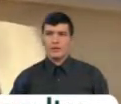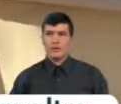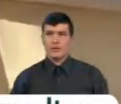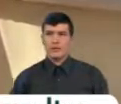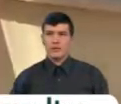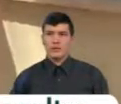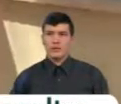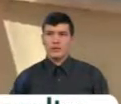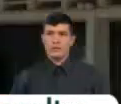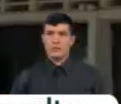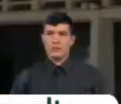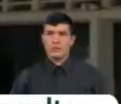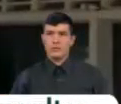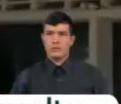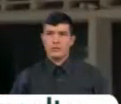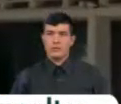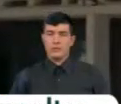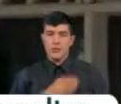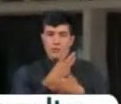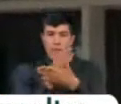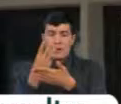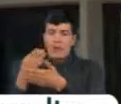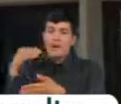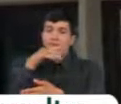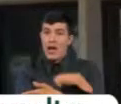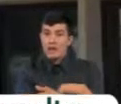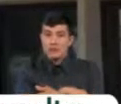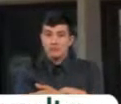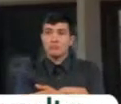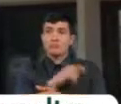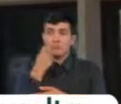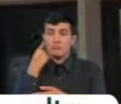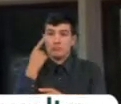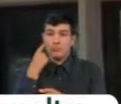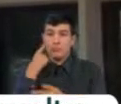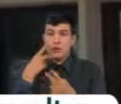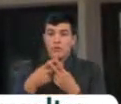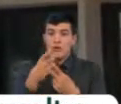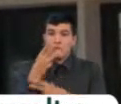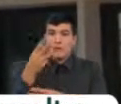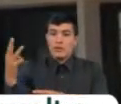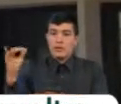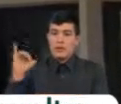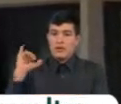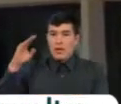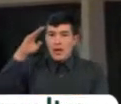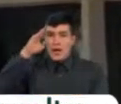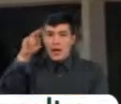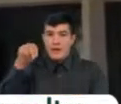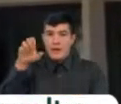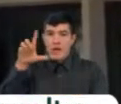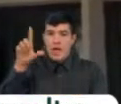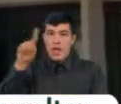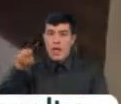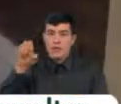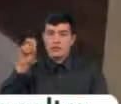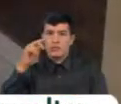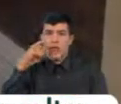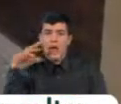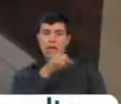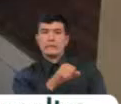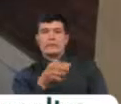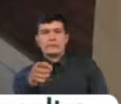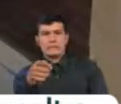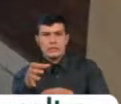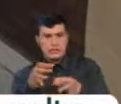para el trámite de la libreta militar. El comandante del Distrito Militar número 33, Capitán Nelson Ricardo Leal, explica a la